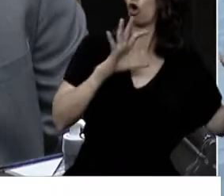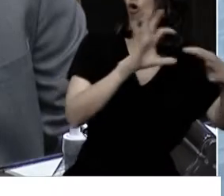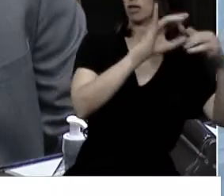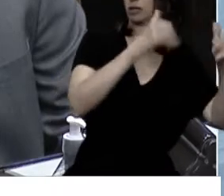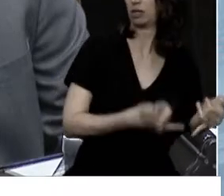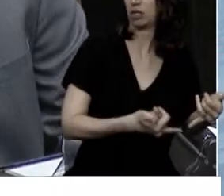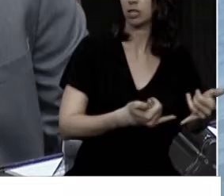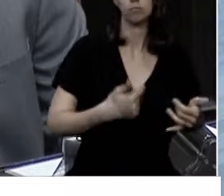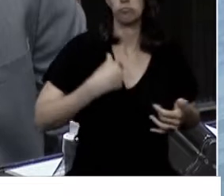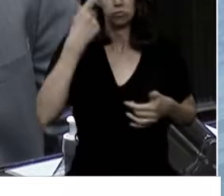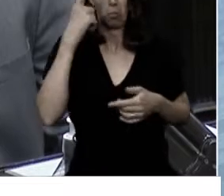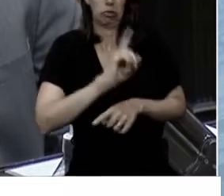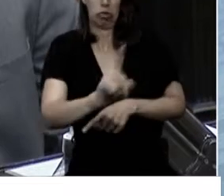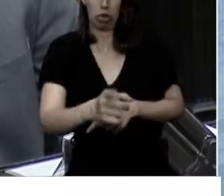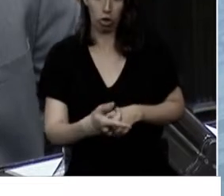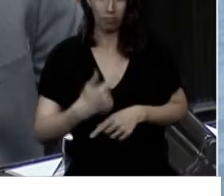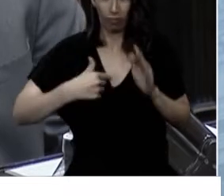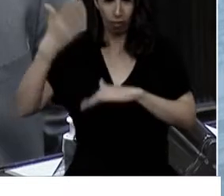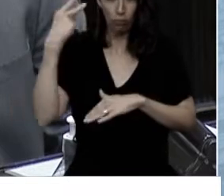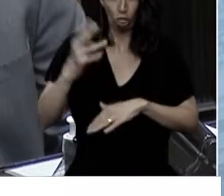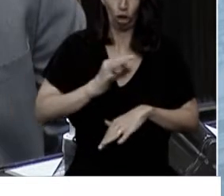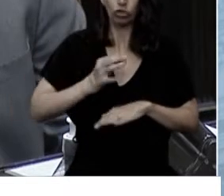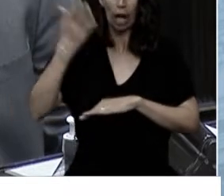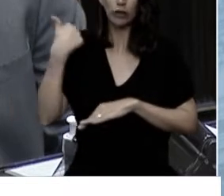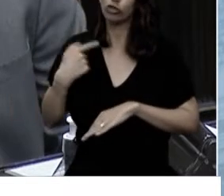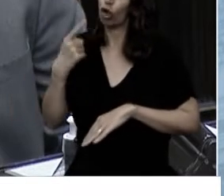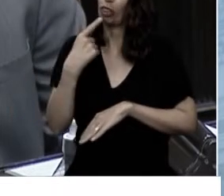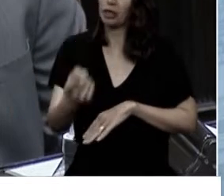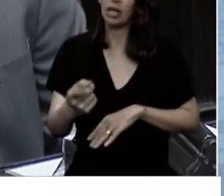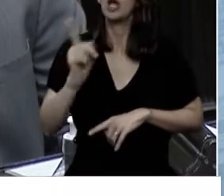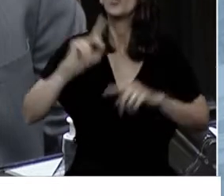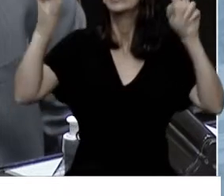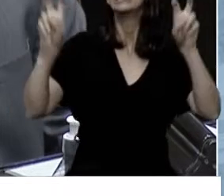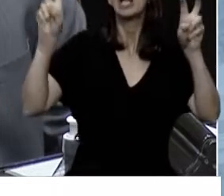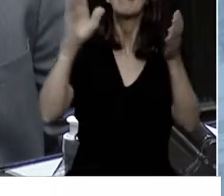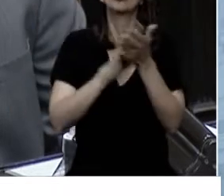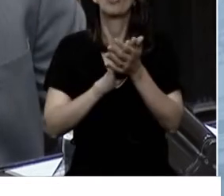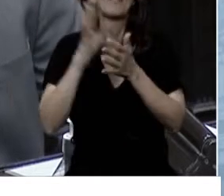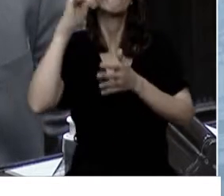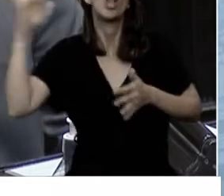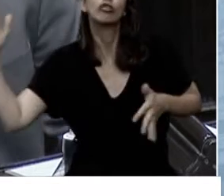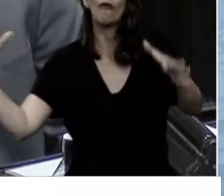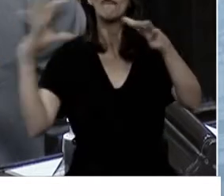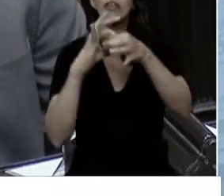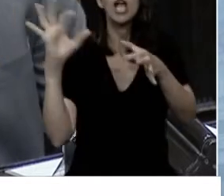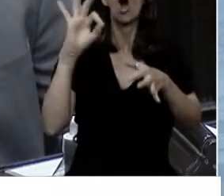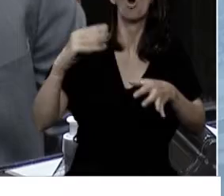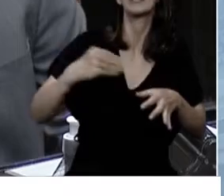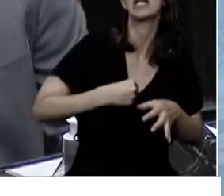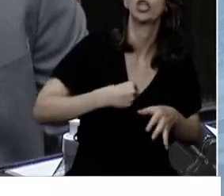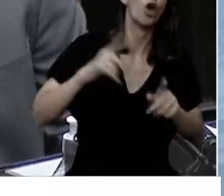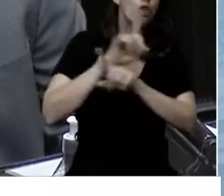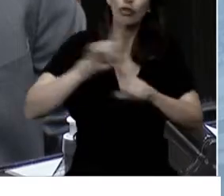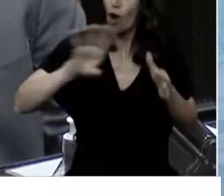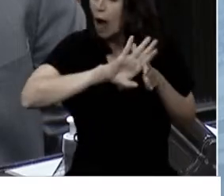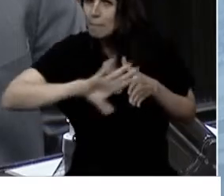en mi intervención hace 2 años, para mí este no es un tema metafísico ni filosófico, es un tema político,